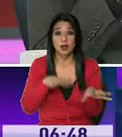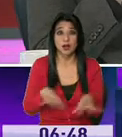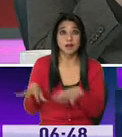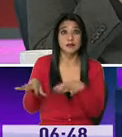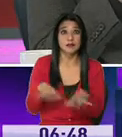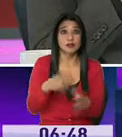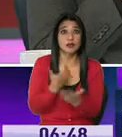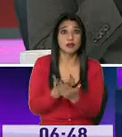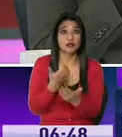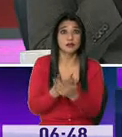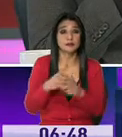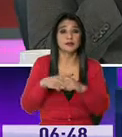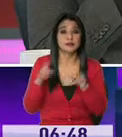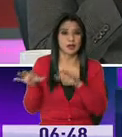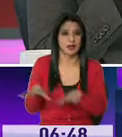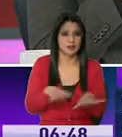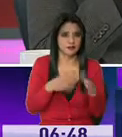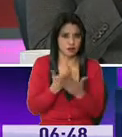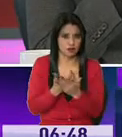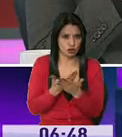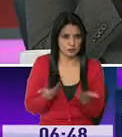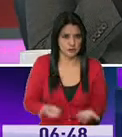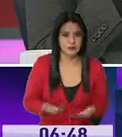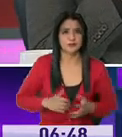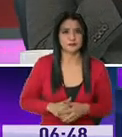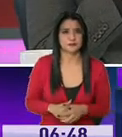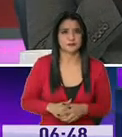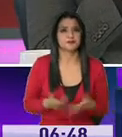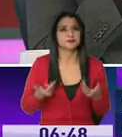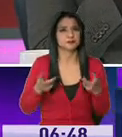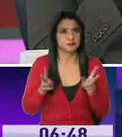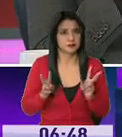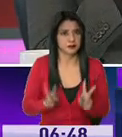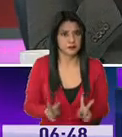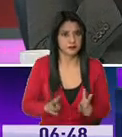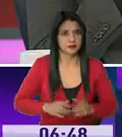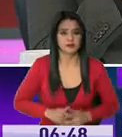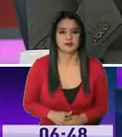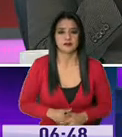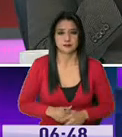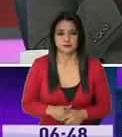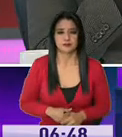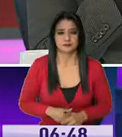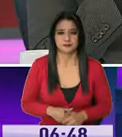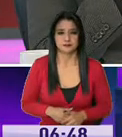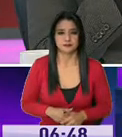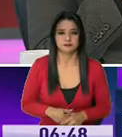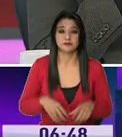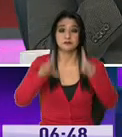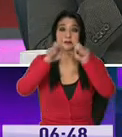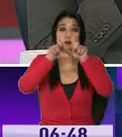precios de referencia, ni que tampoco se realizó un estudio detallado, pormenorizado, de un cotejo de los